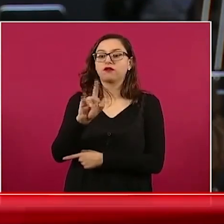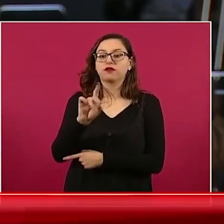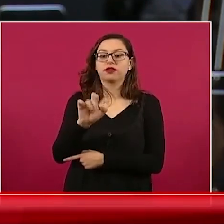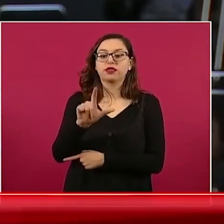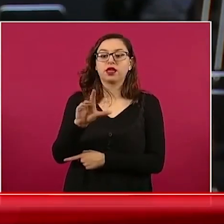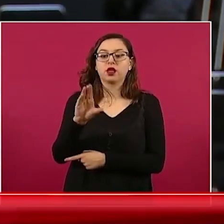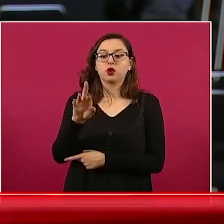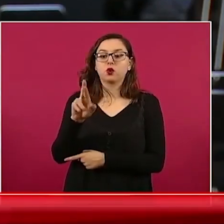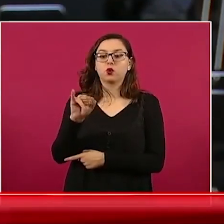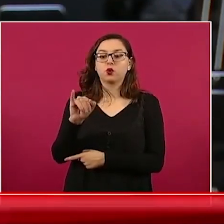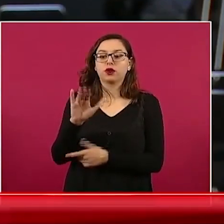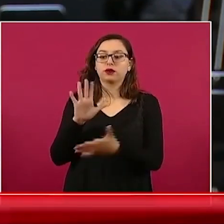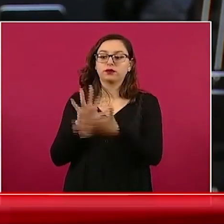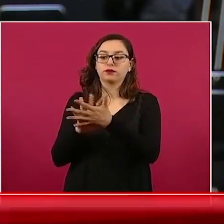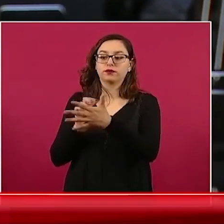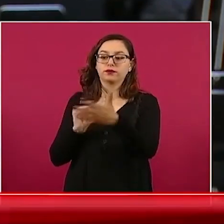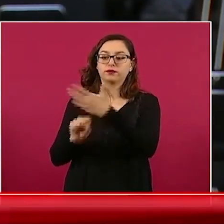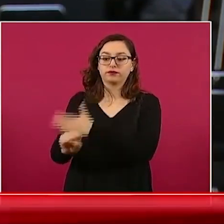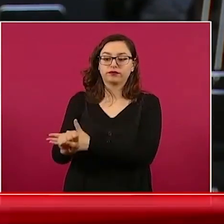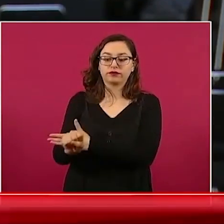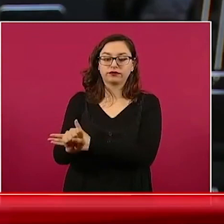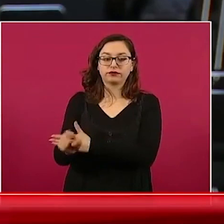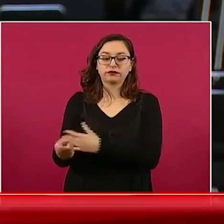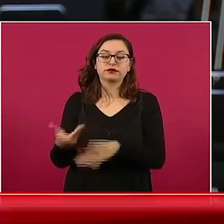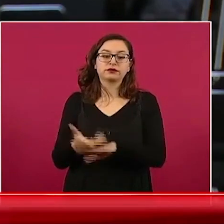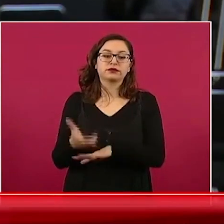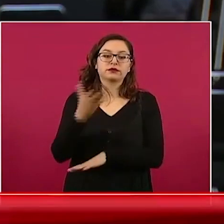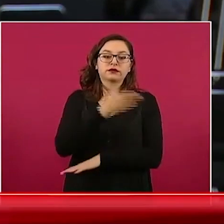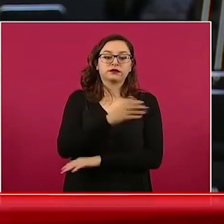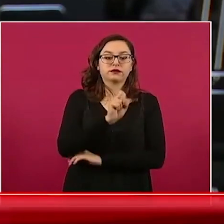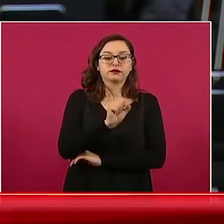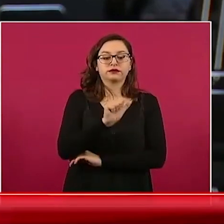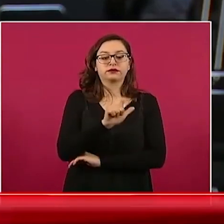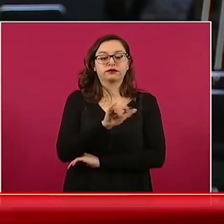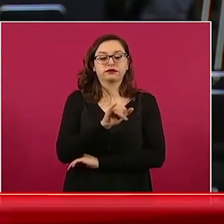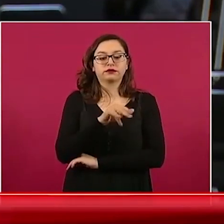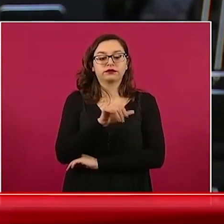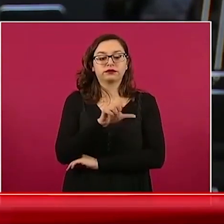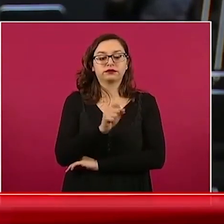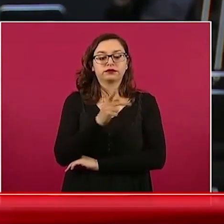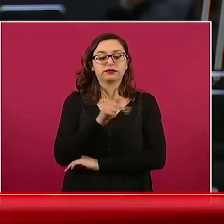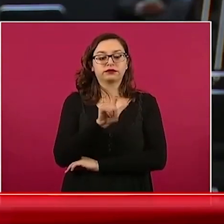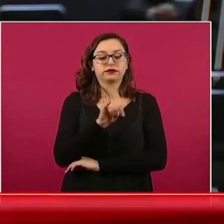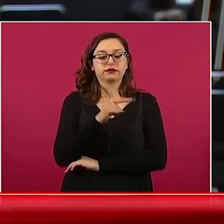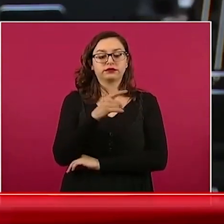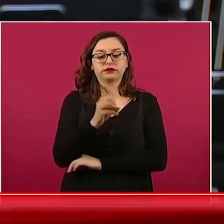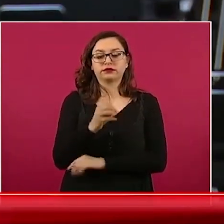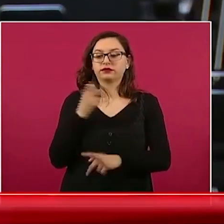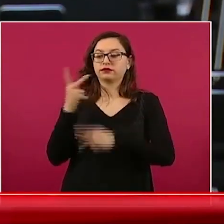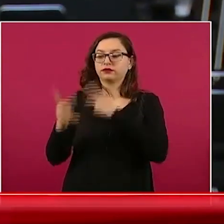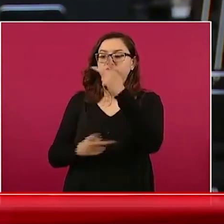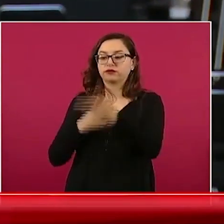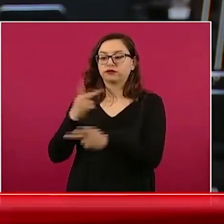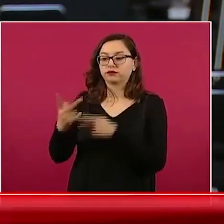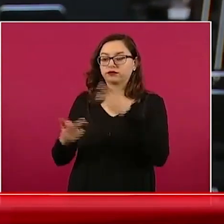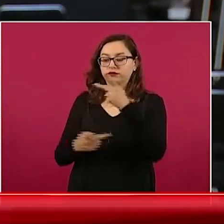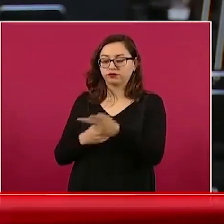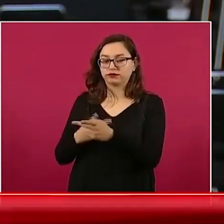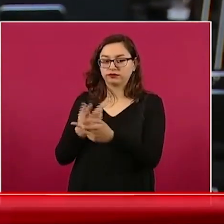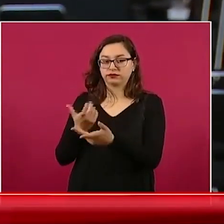cárcel de un préstamo que le hizo Salinas Pliego, en donde dejó unas